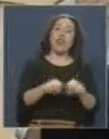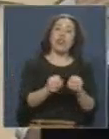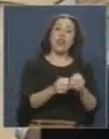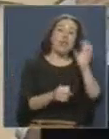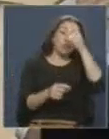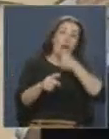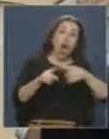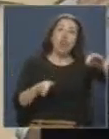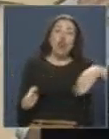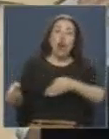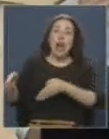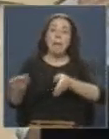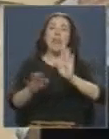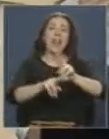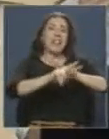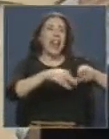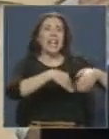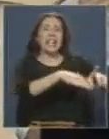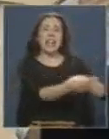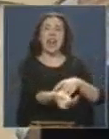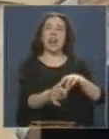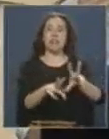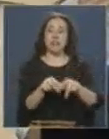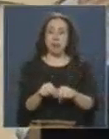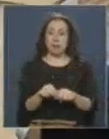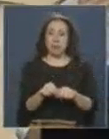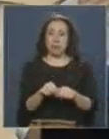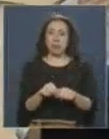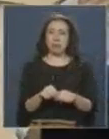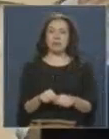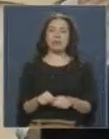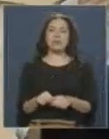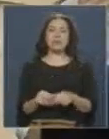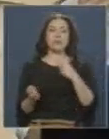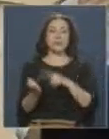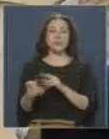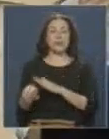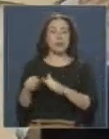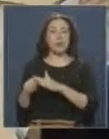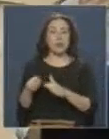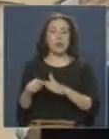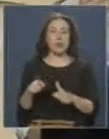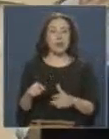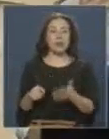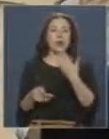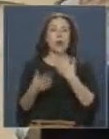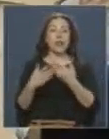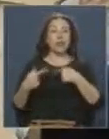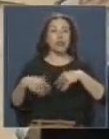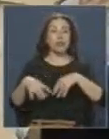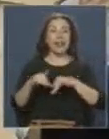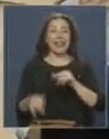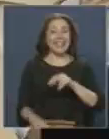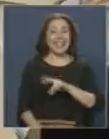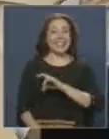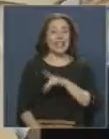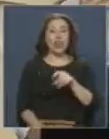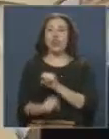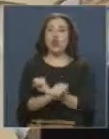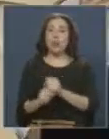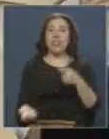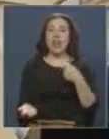estas familias. Y como canta el Limache, como cuando nos movilizamos, Interchile, tú no puedes comprar el viento, tú